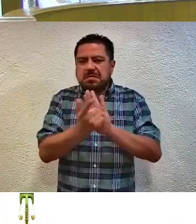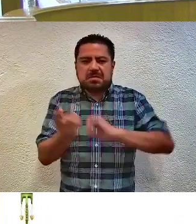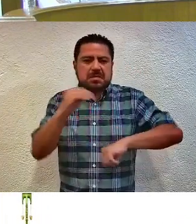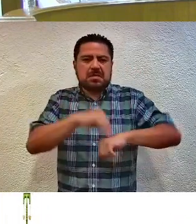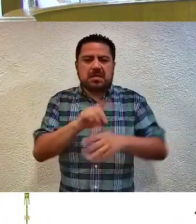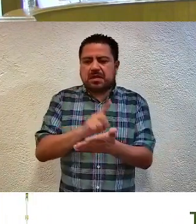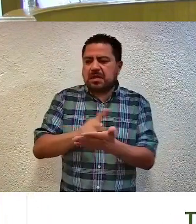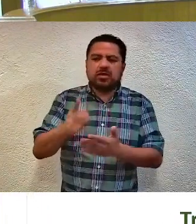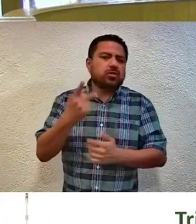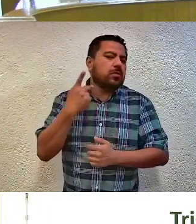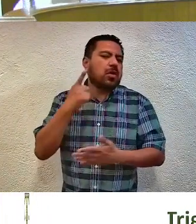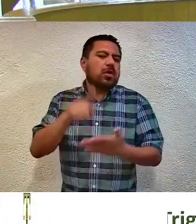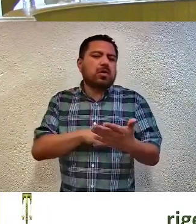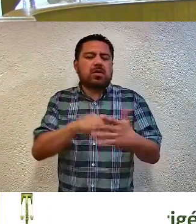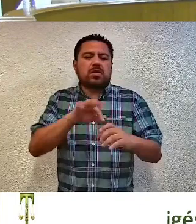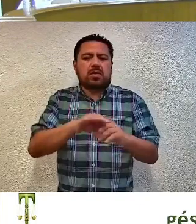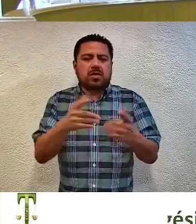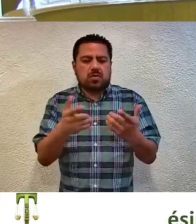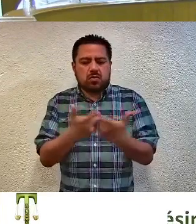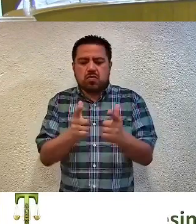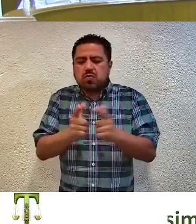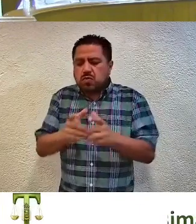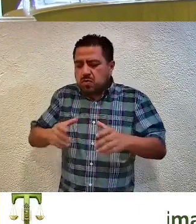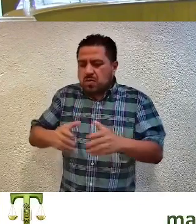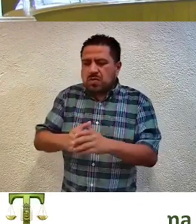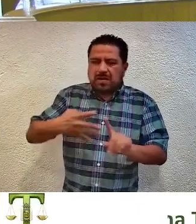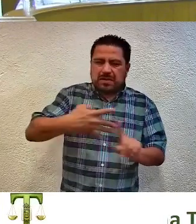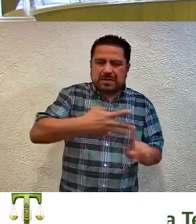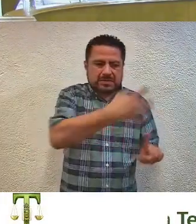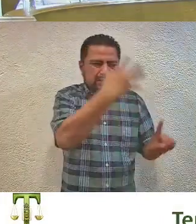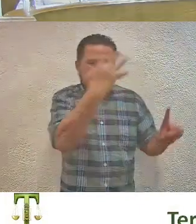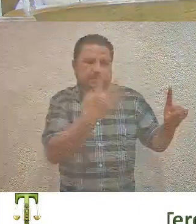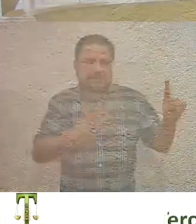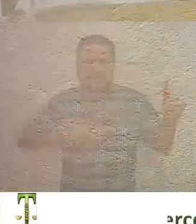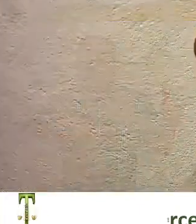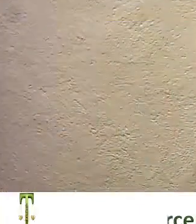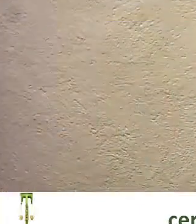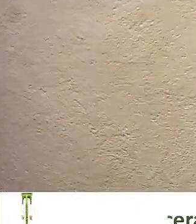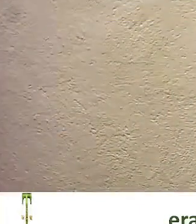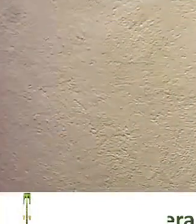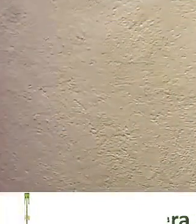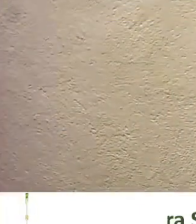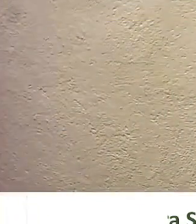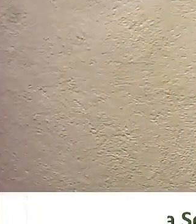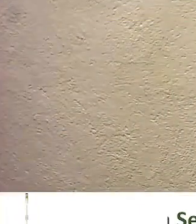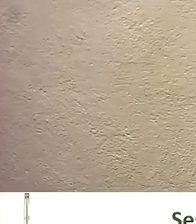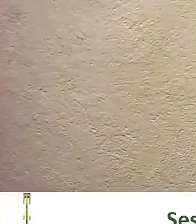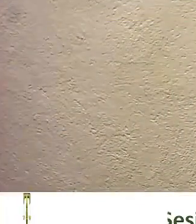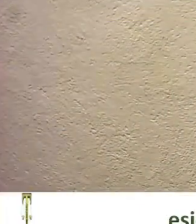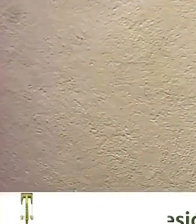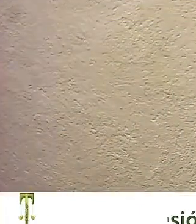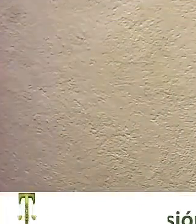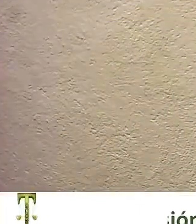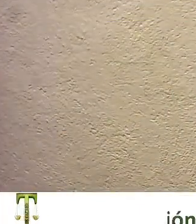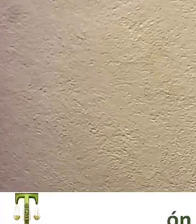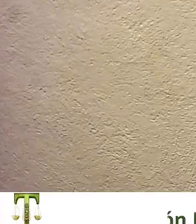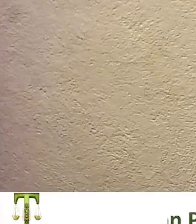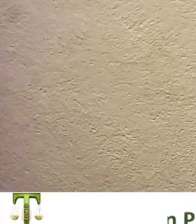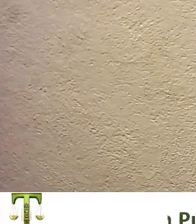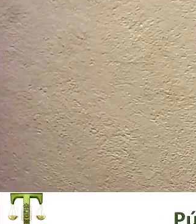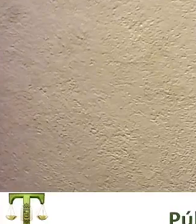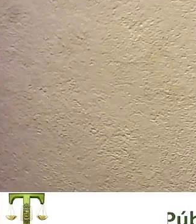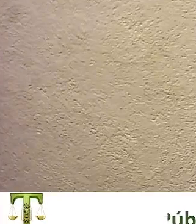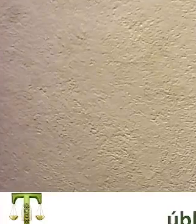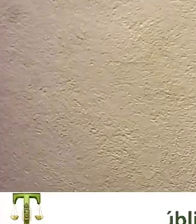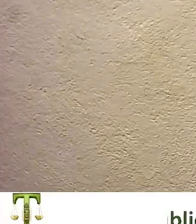políticos electorales de la población LGBTIQ+, para acceder a los cargos de representación popular, estructuras partidistas u órganos de